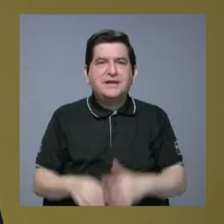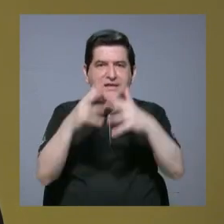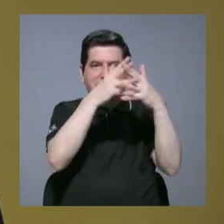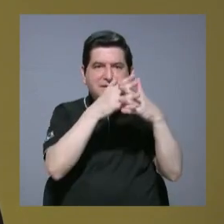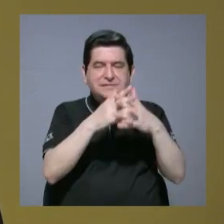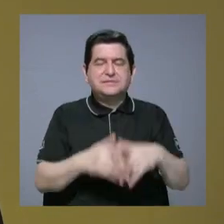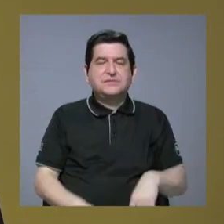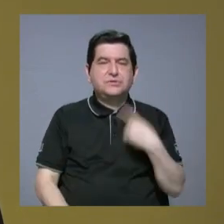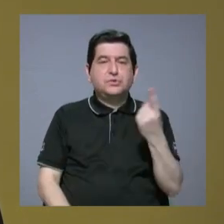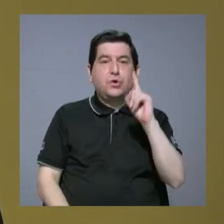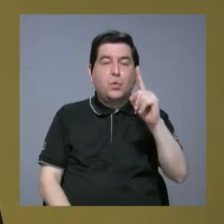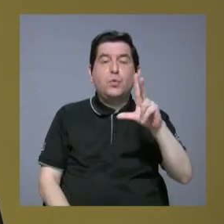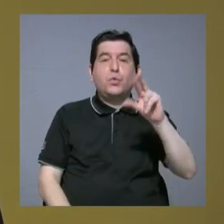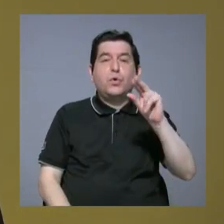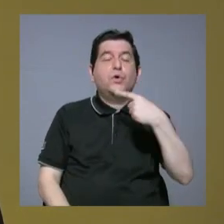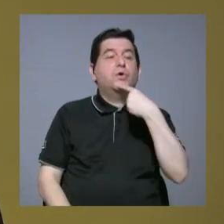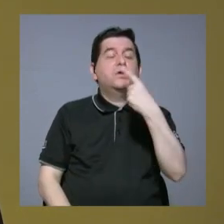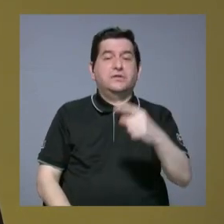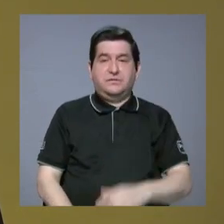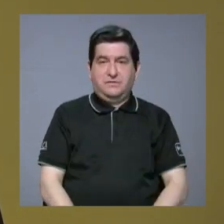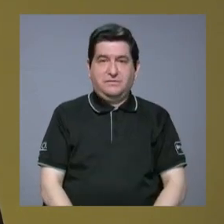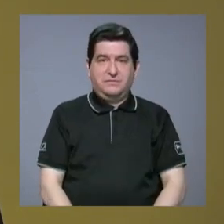dijo algo así como,